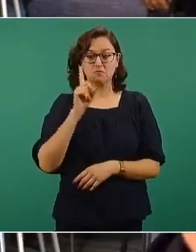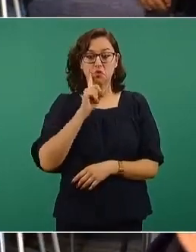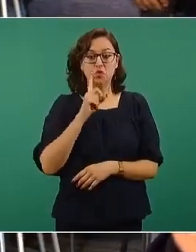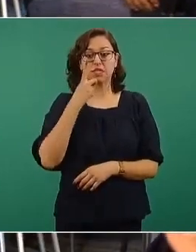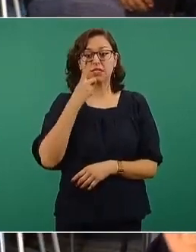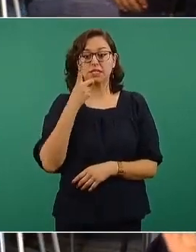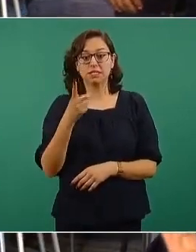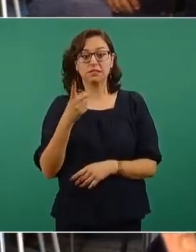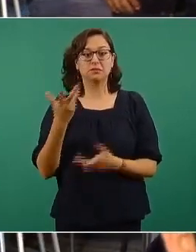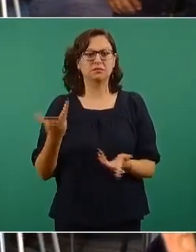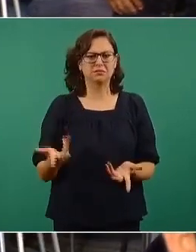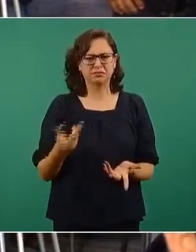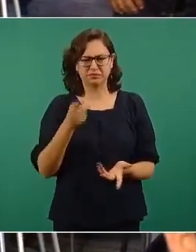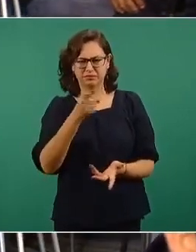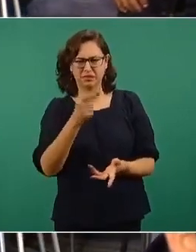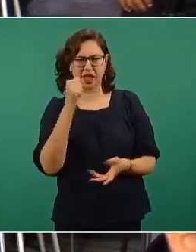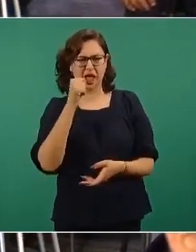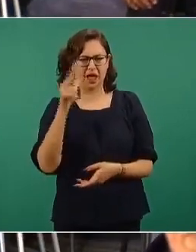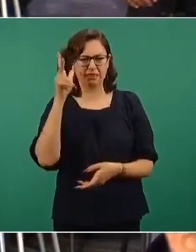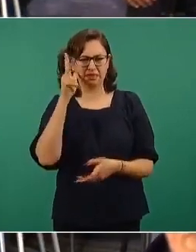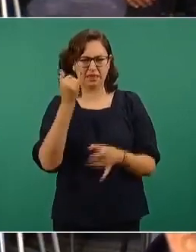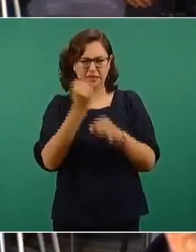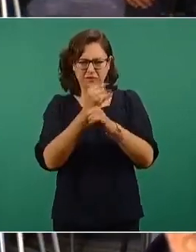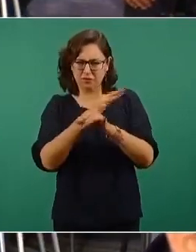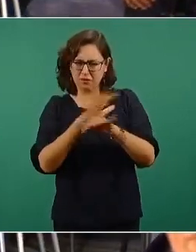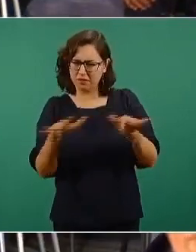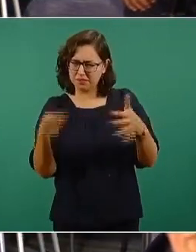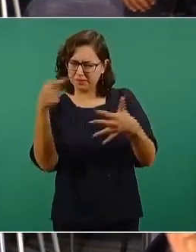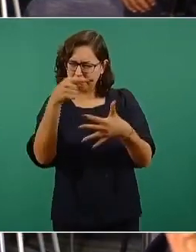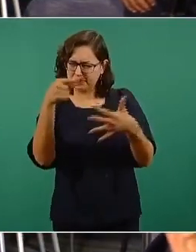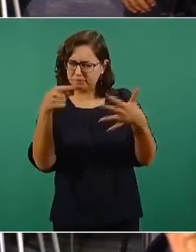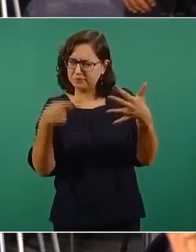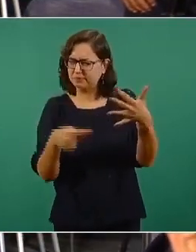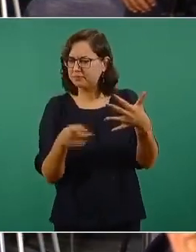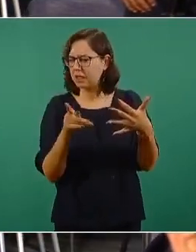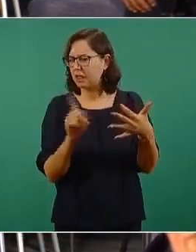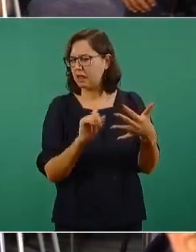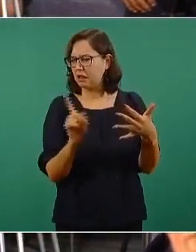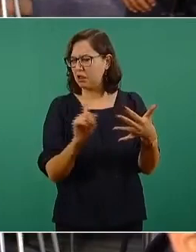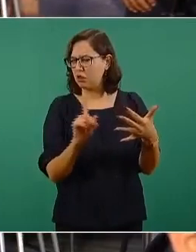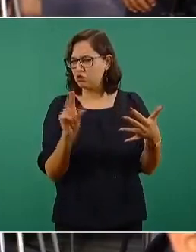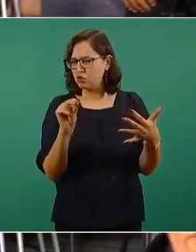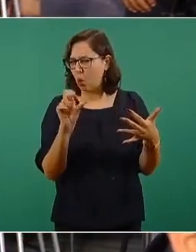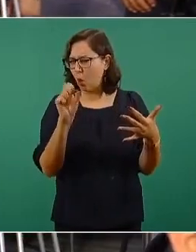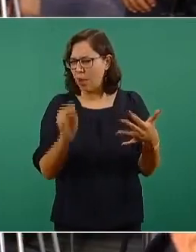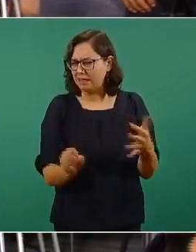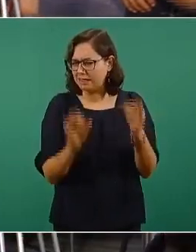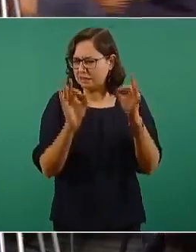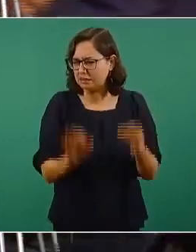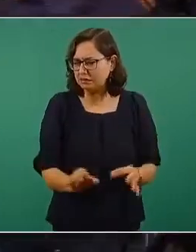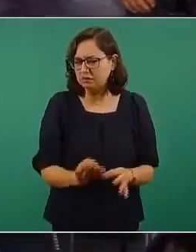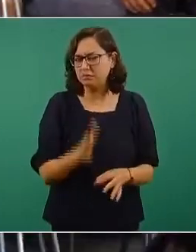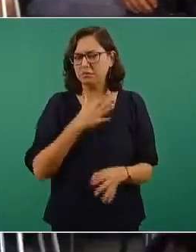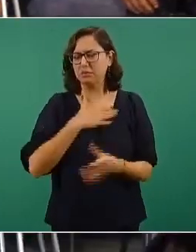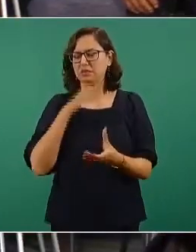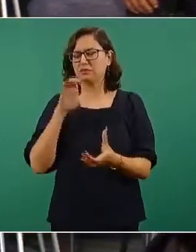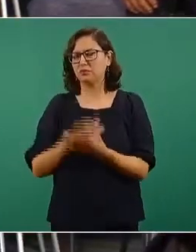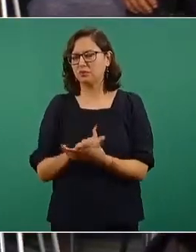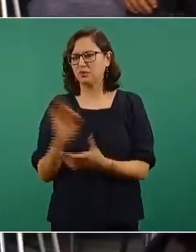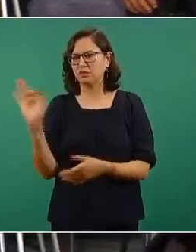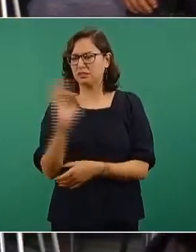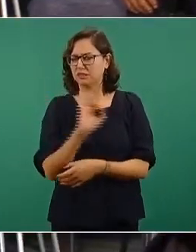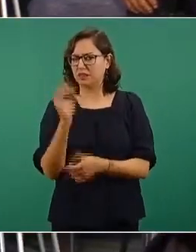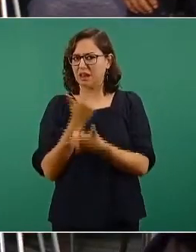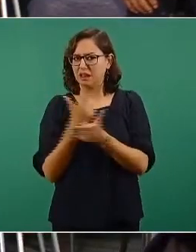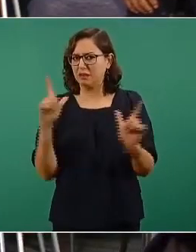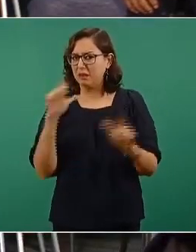existen ciertas inexactitudes que ponen en riesgo la libertad de su esposo. Ella está